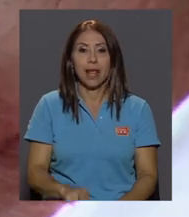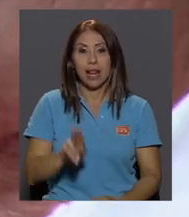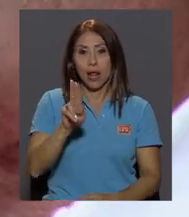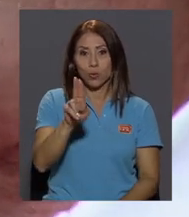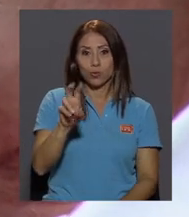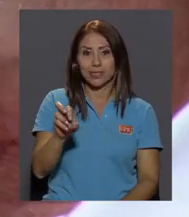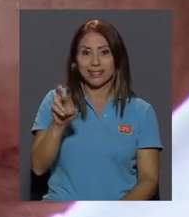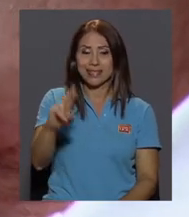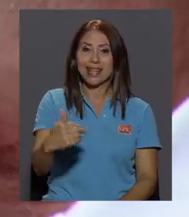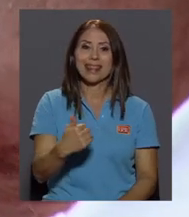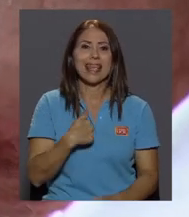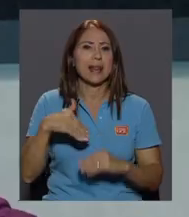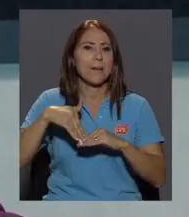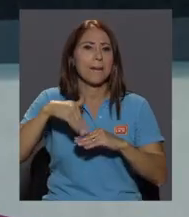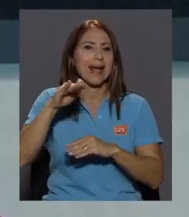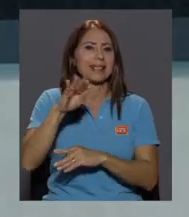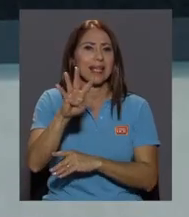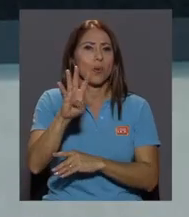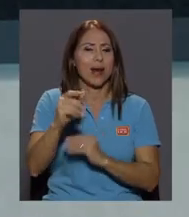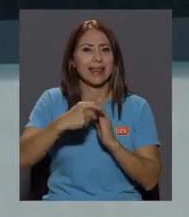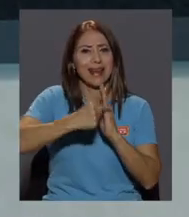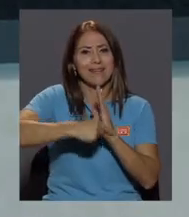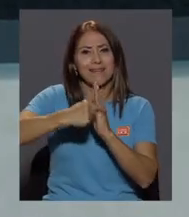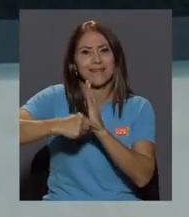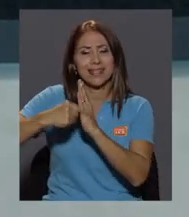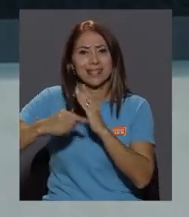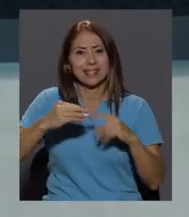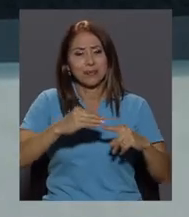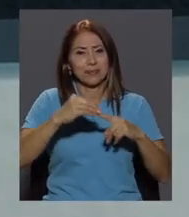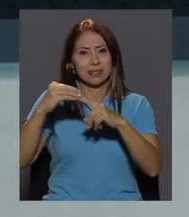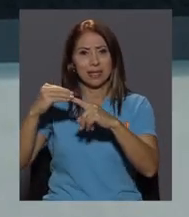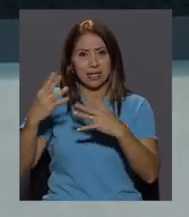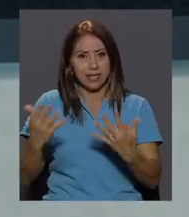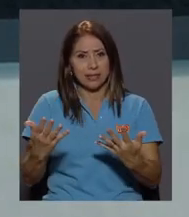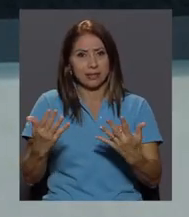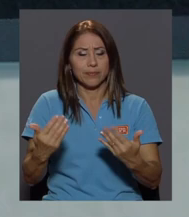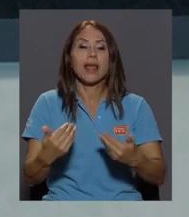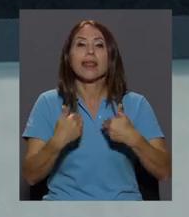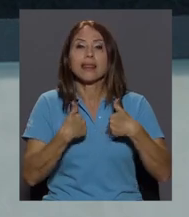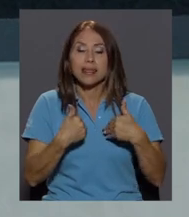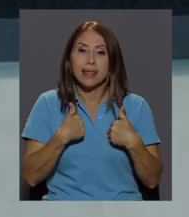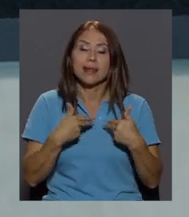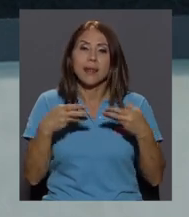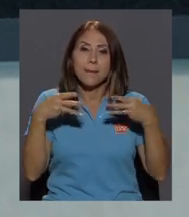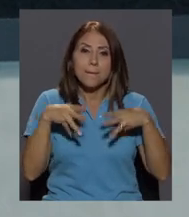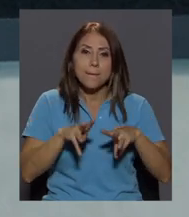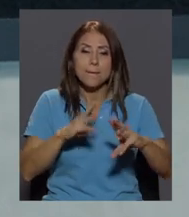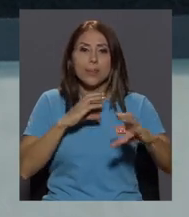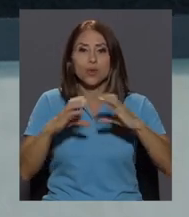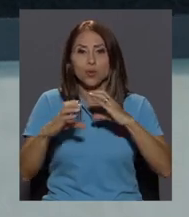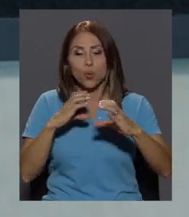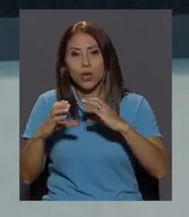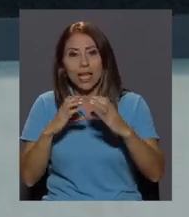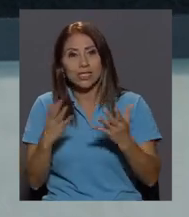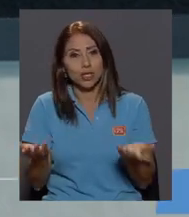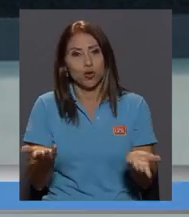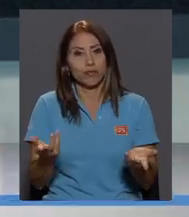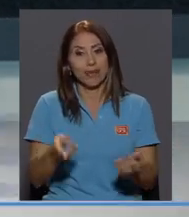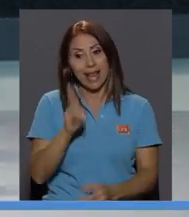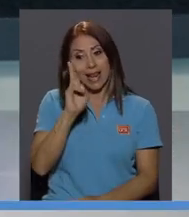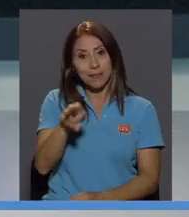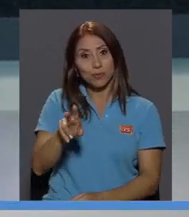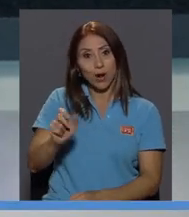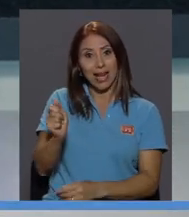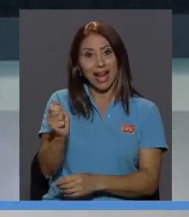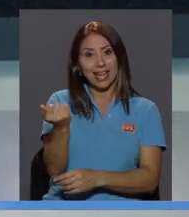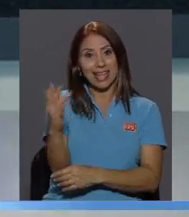La Universidad de Costa Rica cuenta con más de 40 revistas especializadas, cuenta con medios de comunicación, el mismo